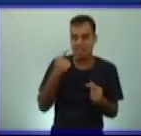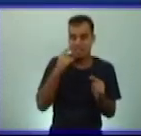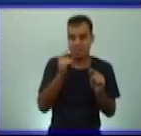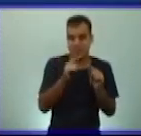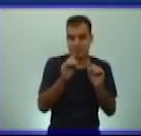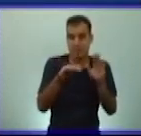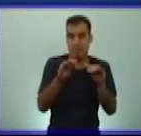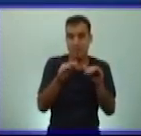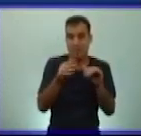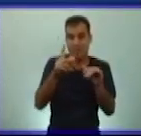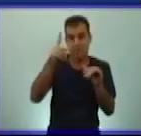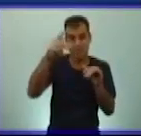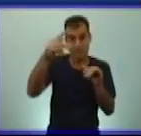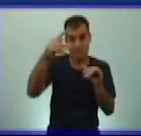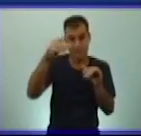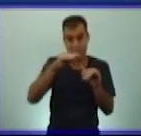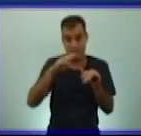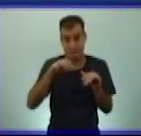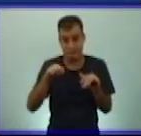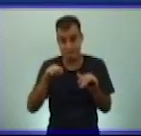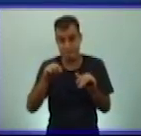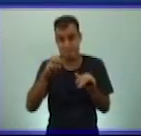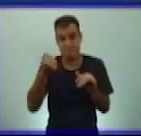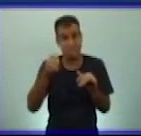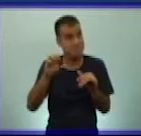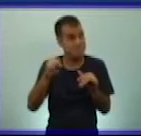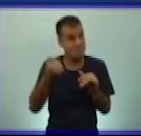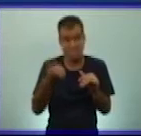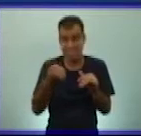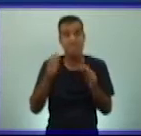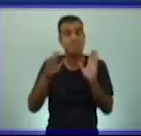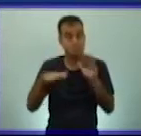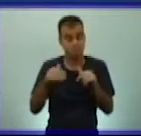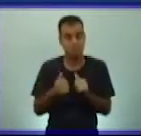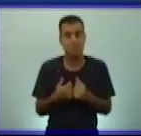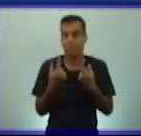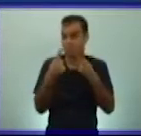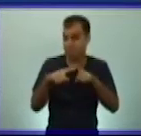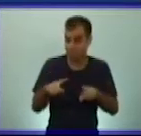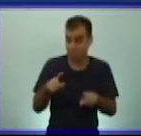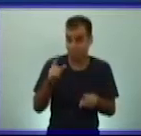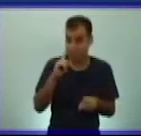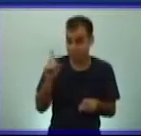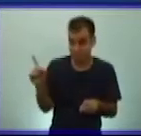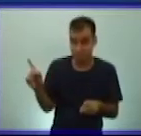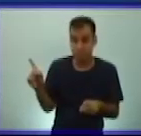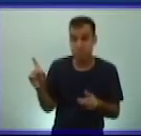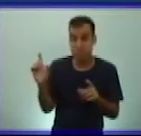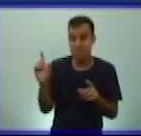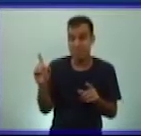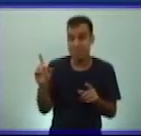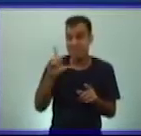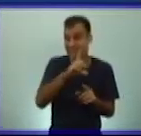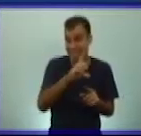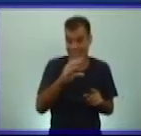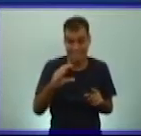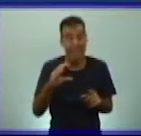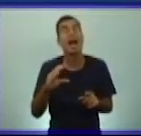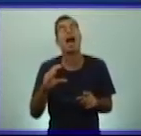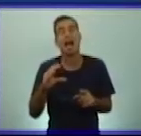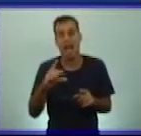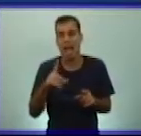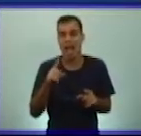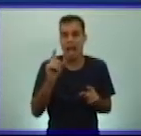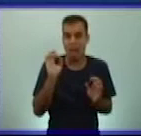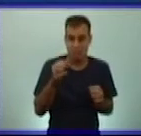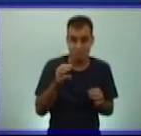de la carga y del valor de la masa. Pero en este circuito que estamos iniciando su estudio en el día de hoy, dicha frecuencia angular